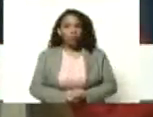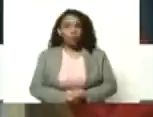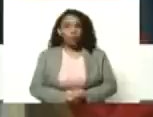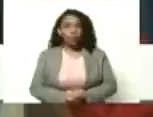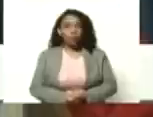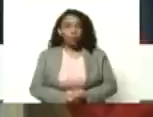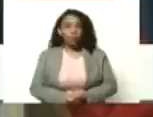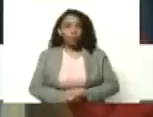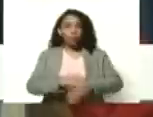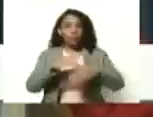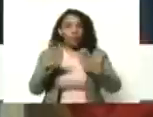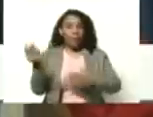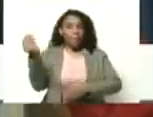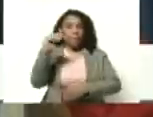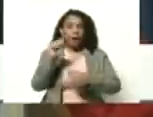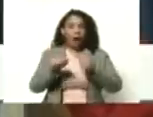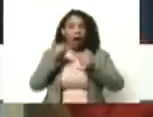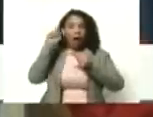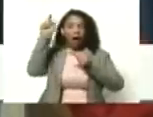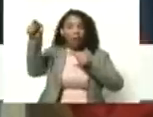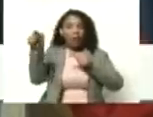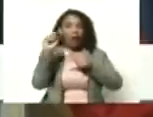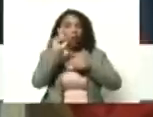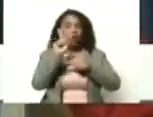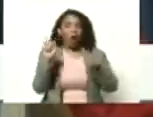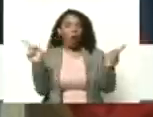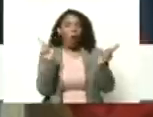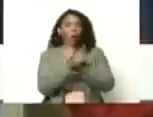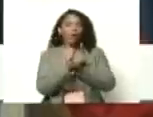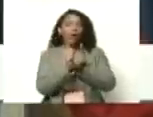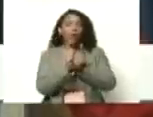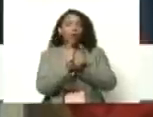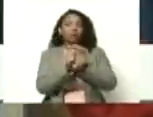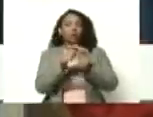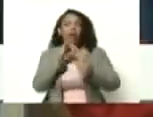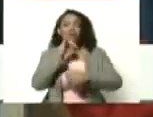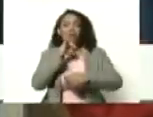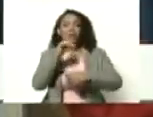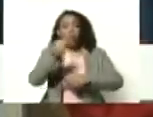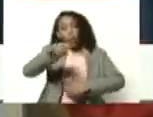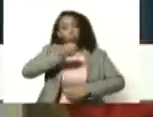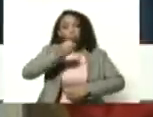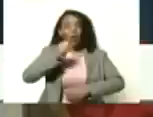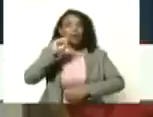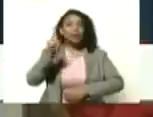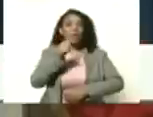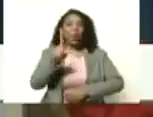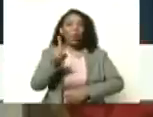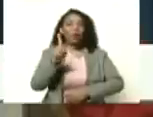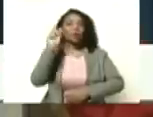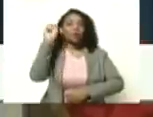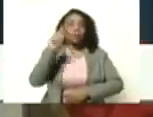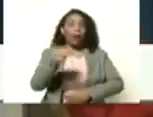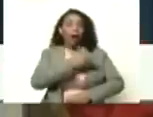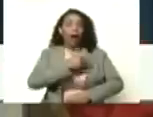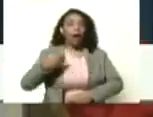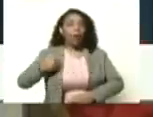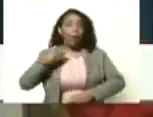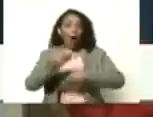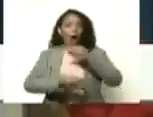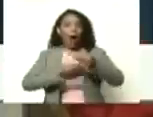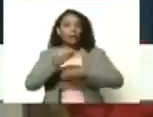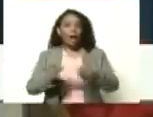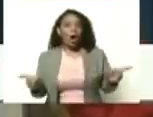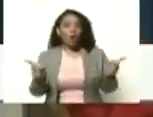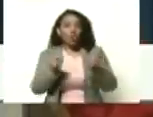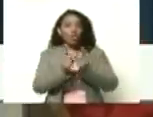que van más allá de una simple información periodística si no queremos también hacer una muy